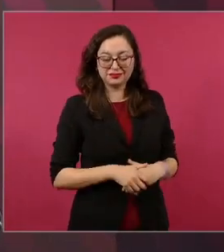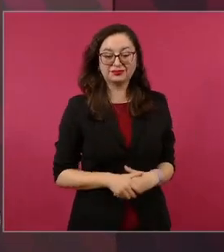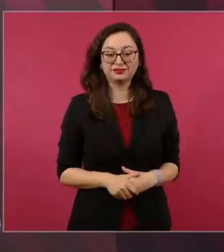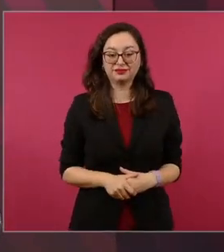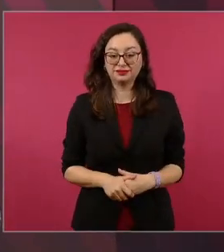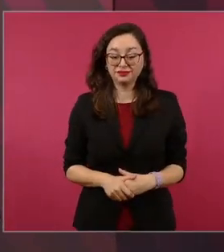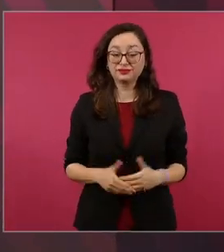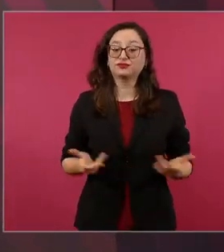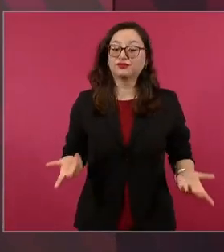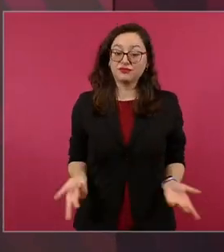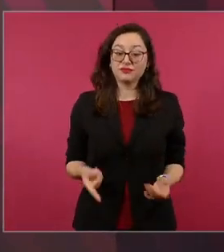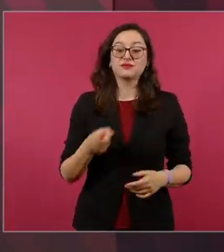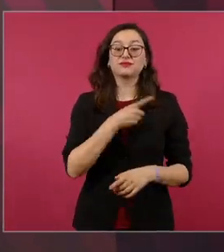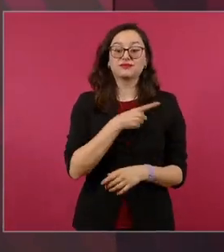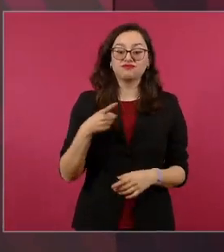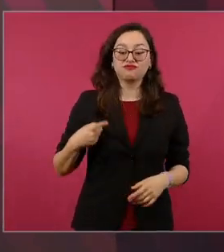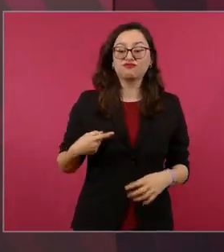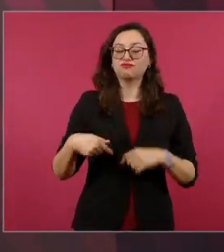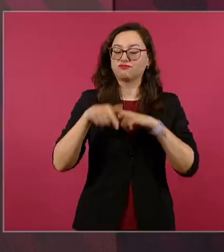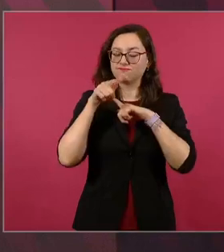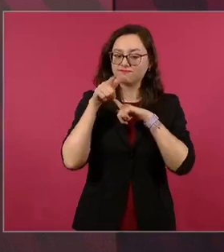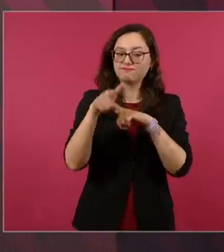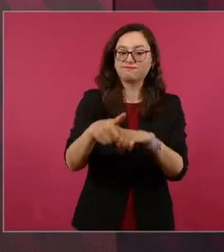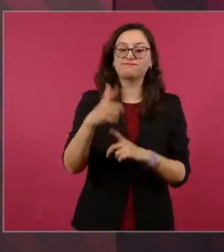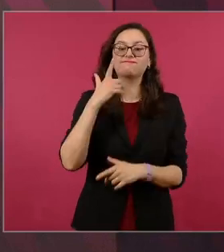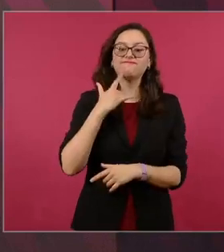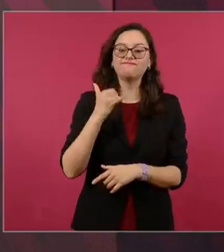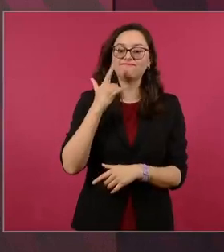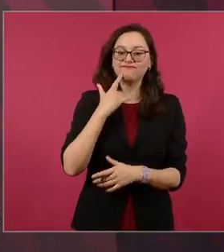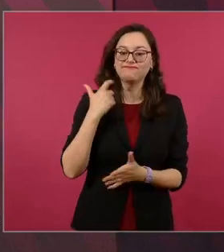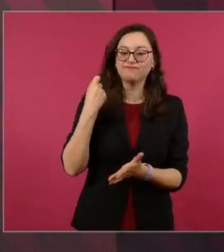Y eso hay que seguirlo haciendo,